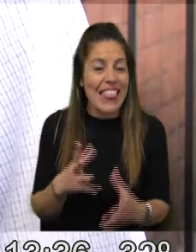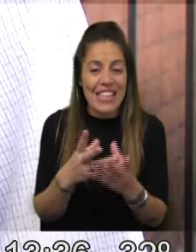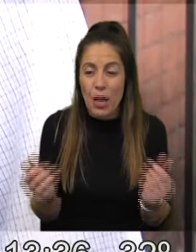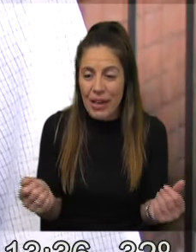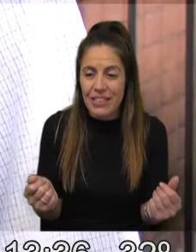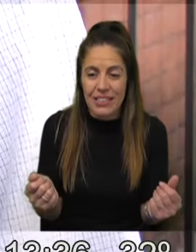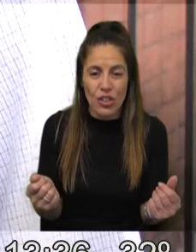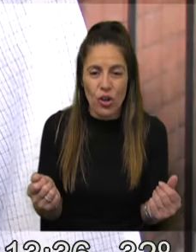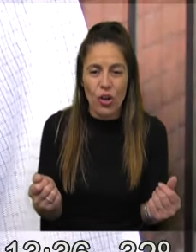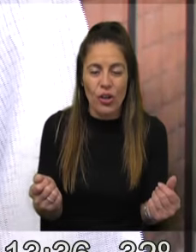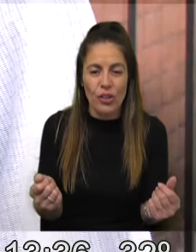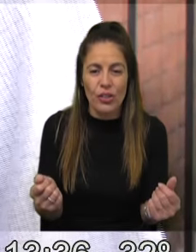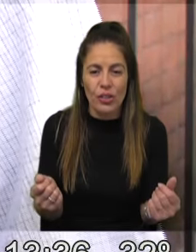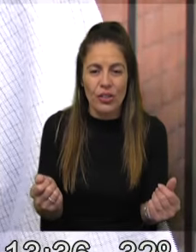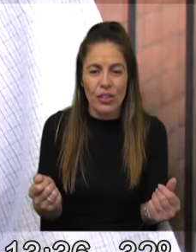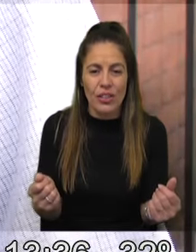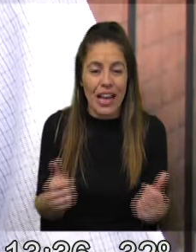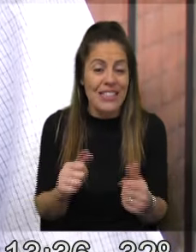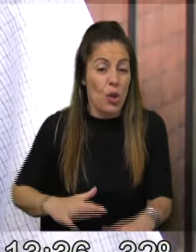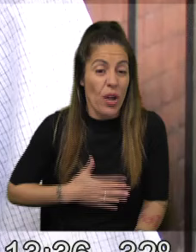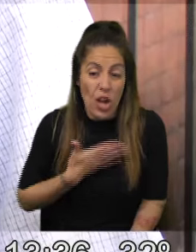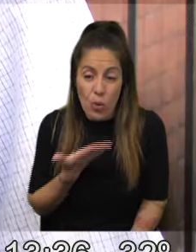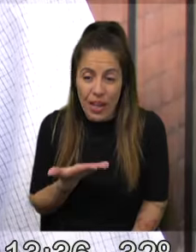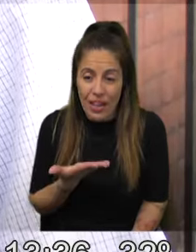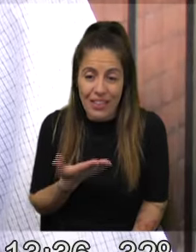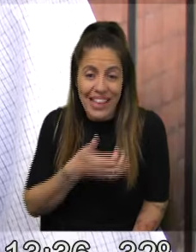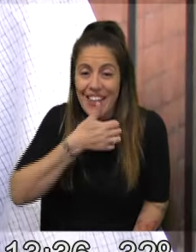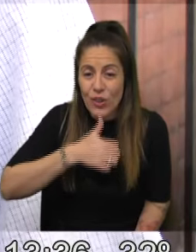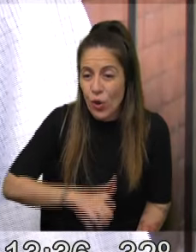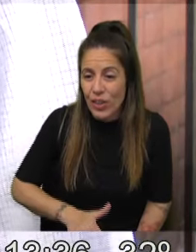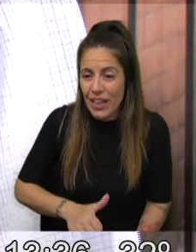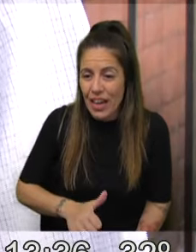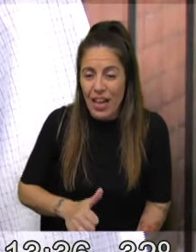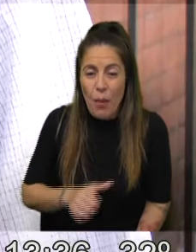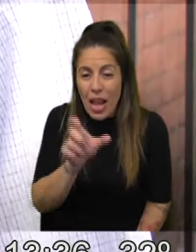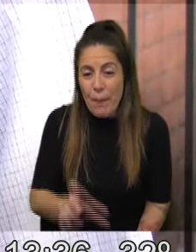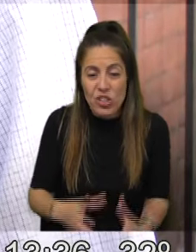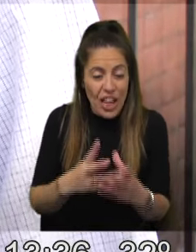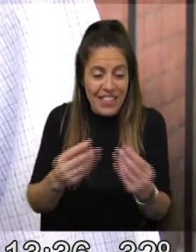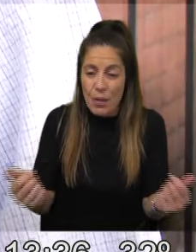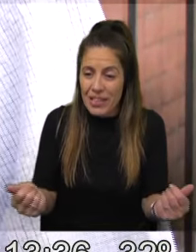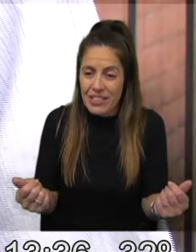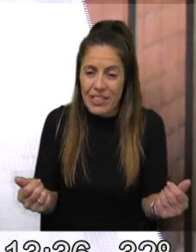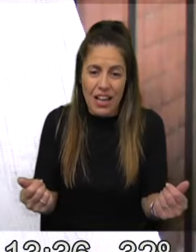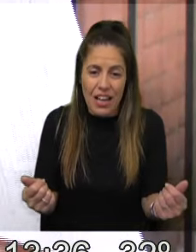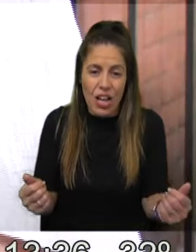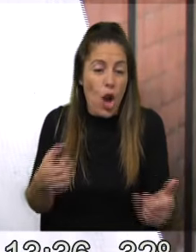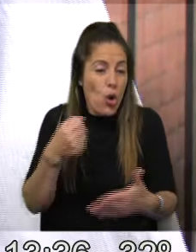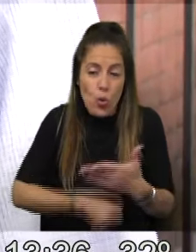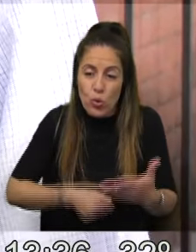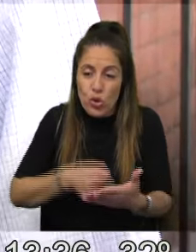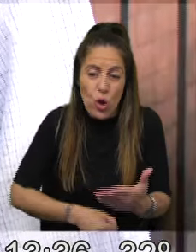desaparecido es ha sido un héroe de la historia, porque el desaparecido en definitiva luchó